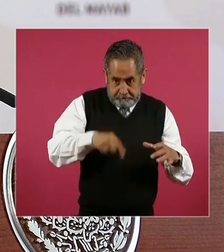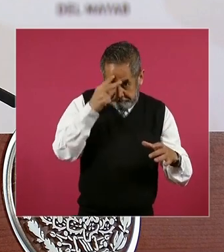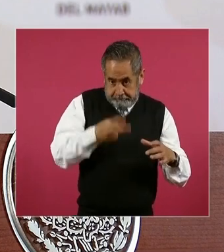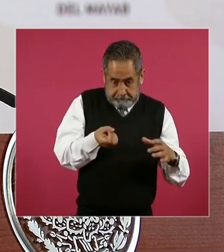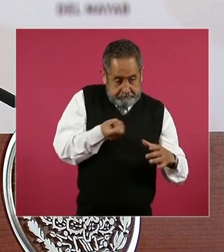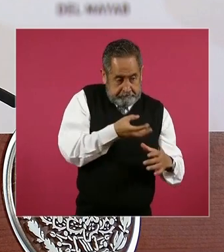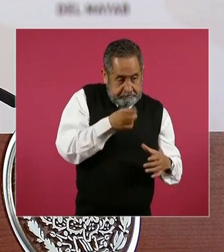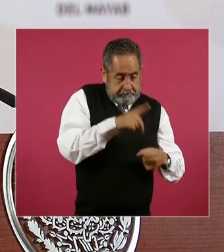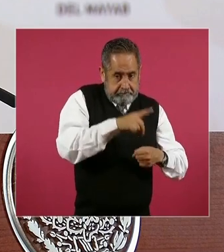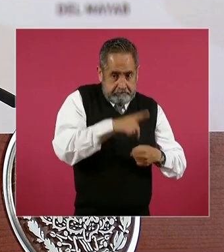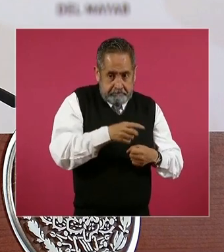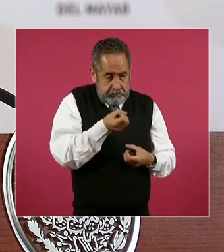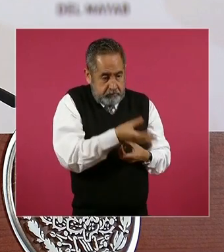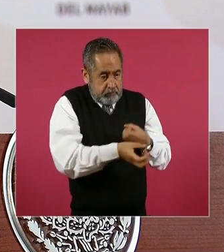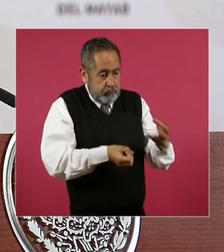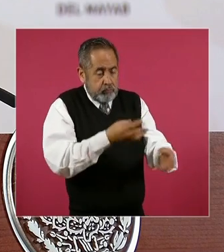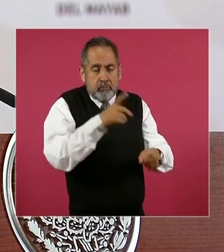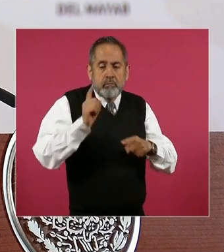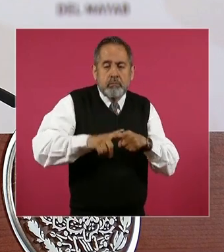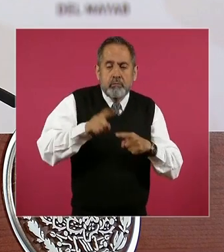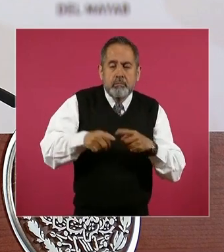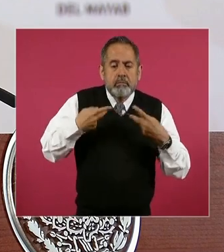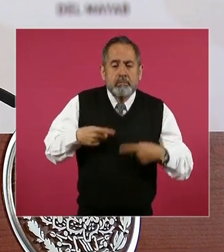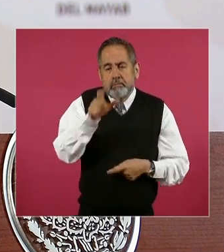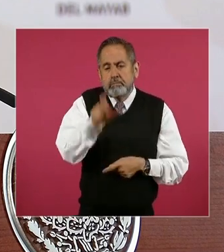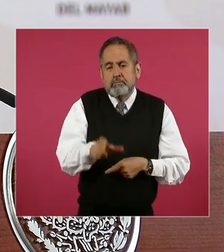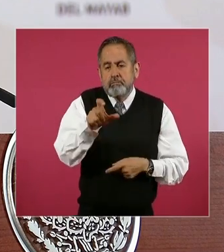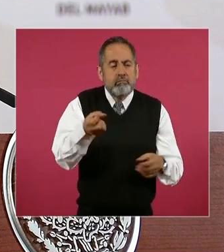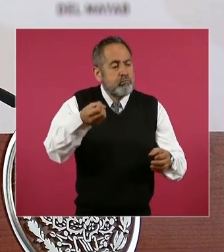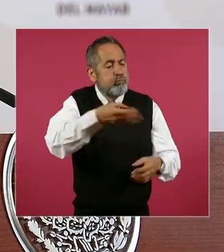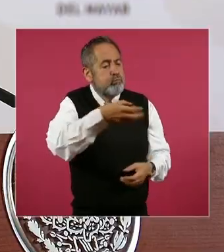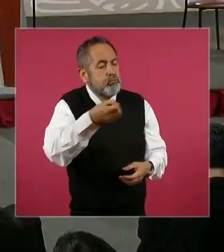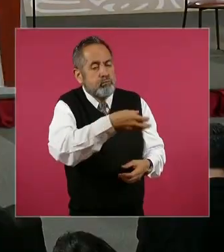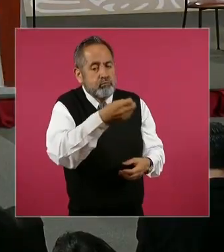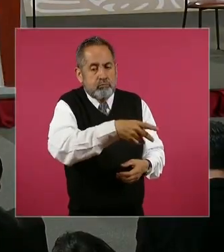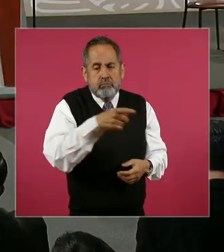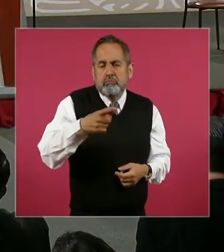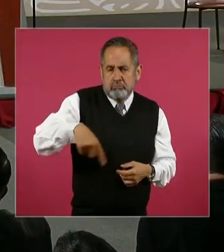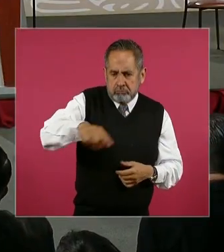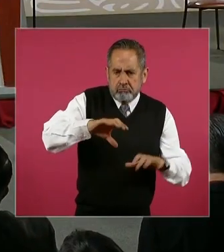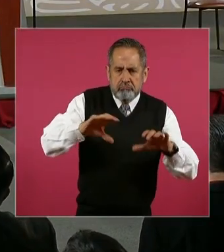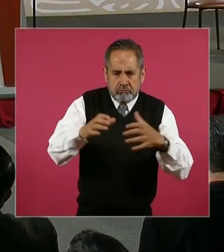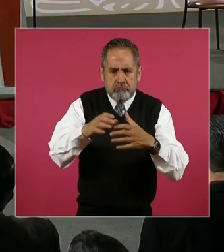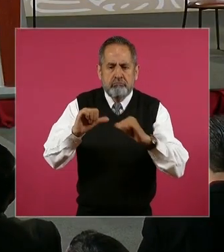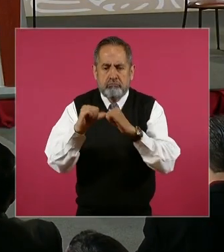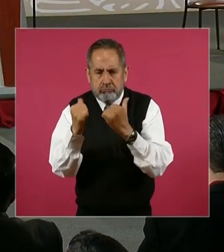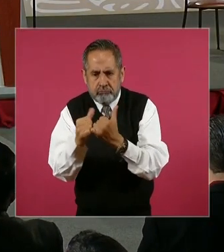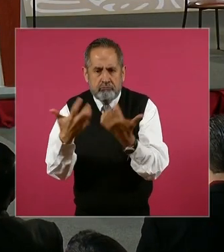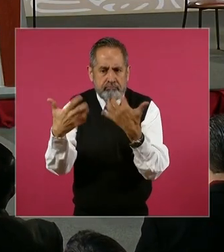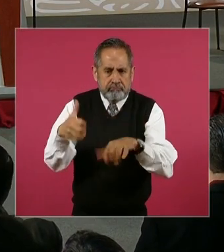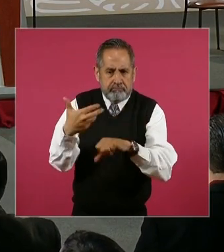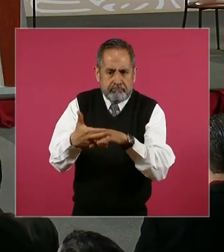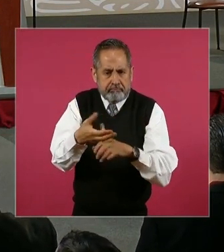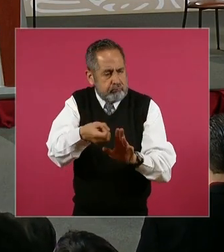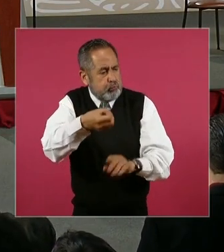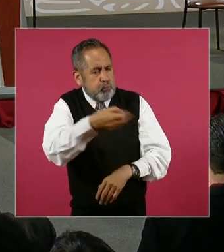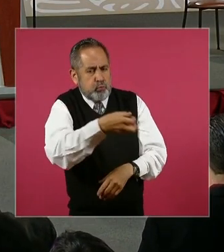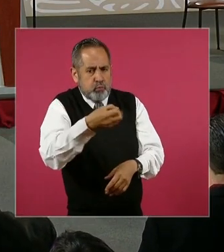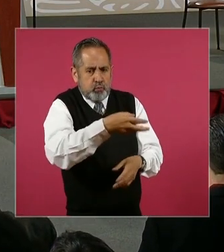de las siguientes personas morales o sea agrupamientos y empresas